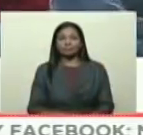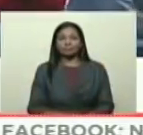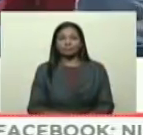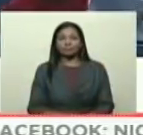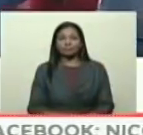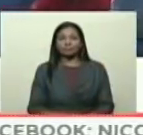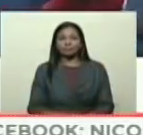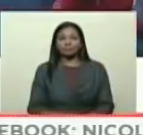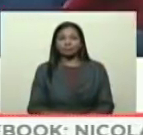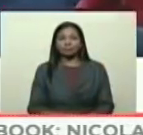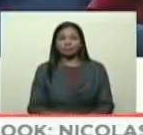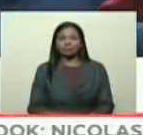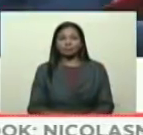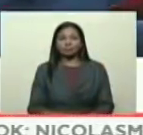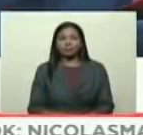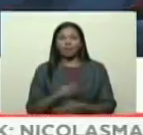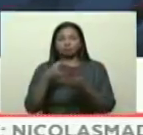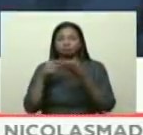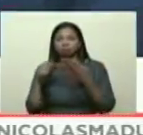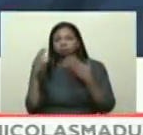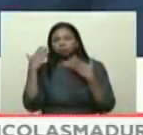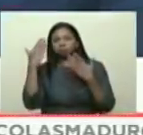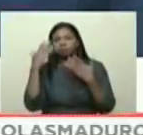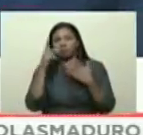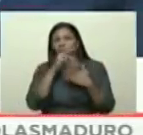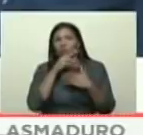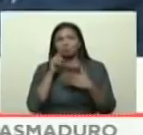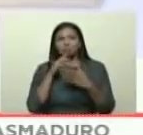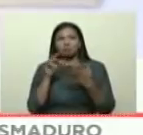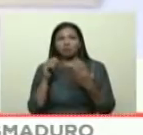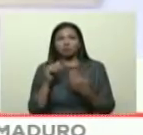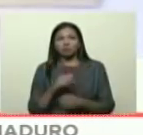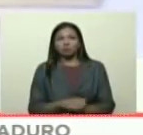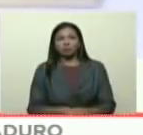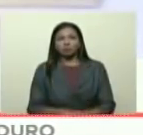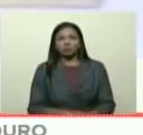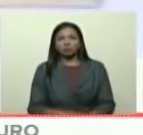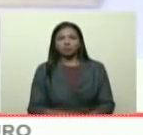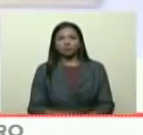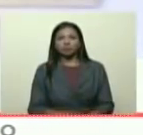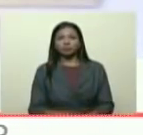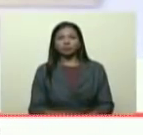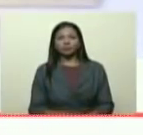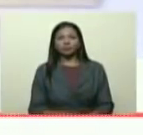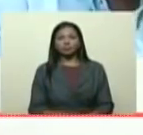Y Orlando Conde, Clare Valles,